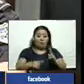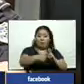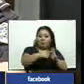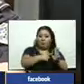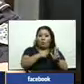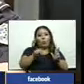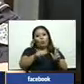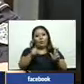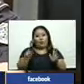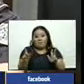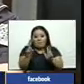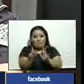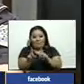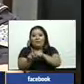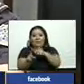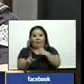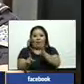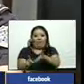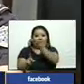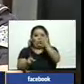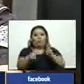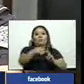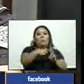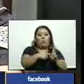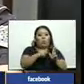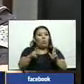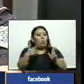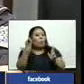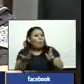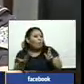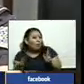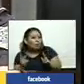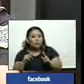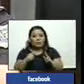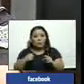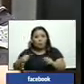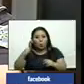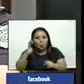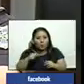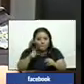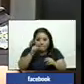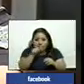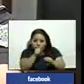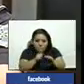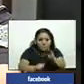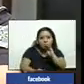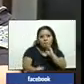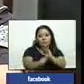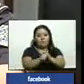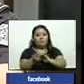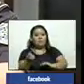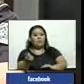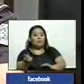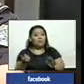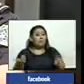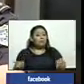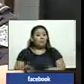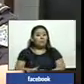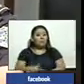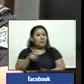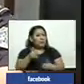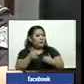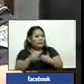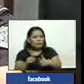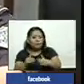que las acompañaban, porque definitivamente la forma como se mueven, cómo evaden a la justicia, cómo evaden a la policía, pues es